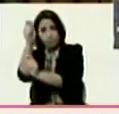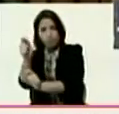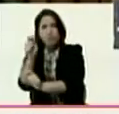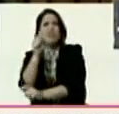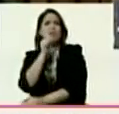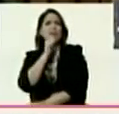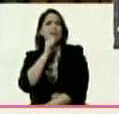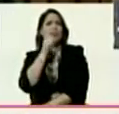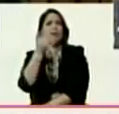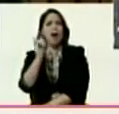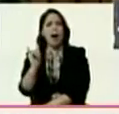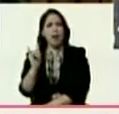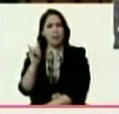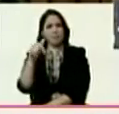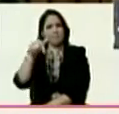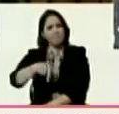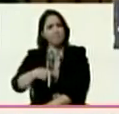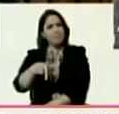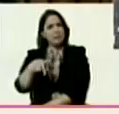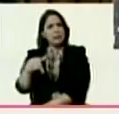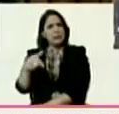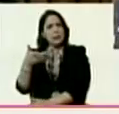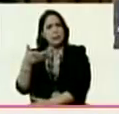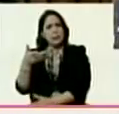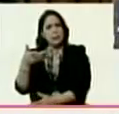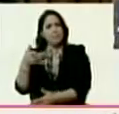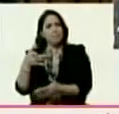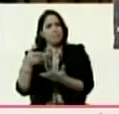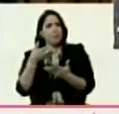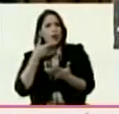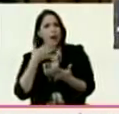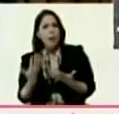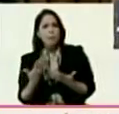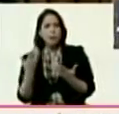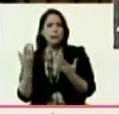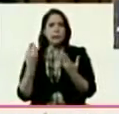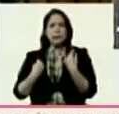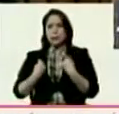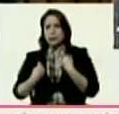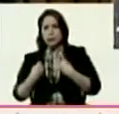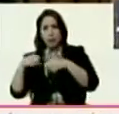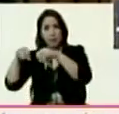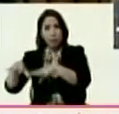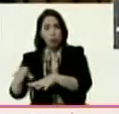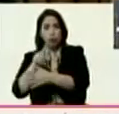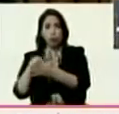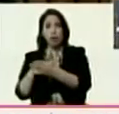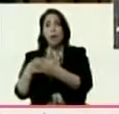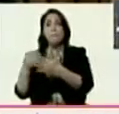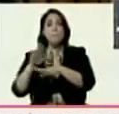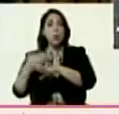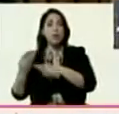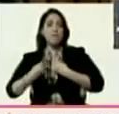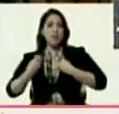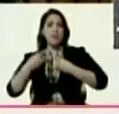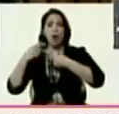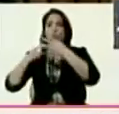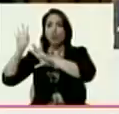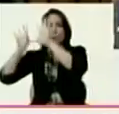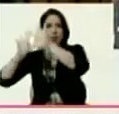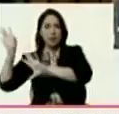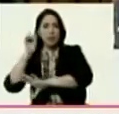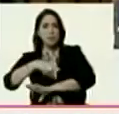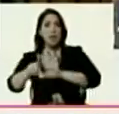se encuentran en esta situación de abandono parlamentario en el exterior lesiona además la legítima aspiración de